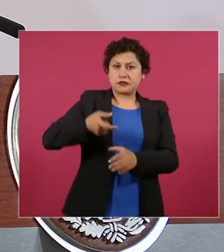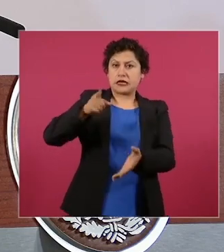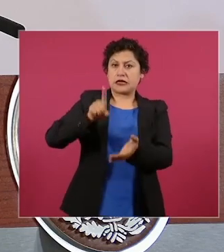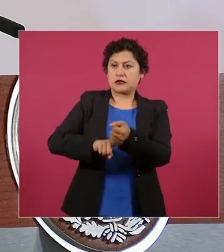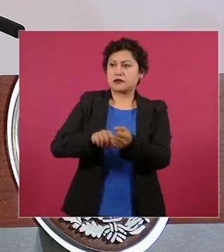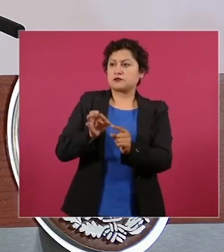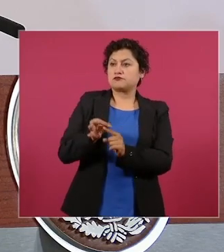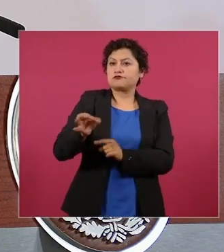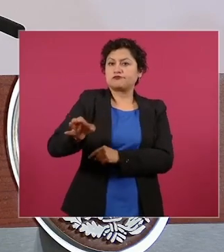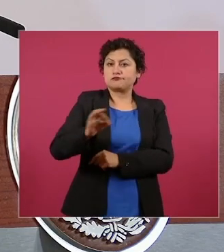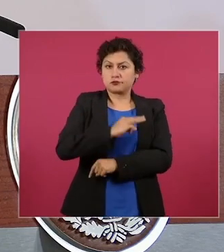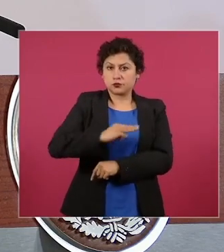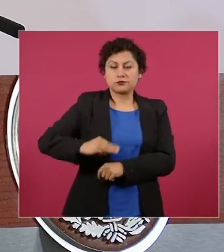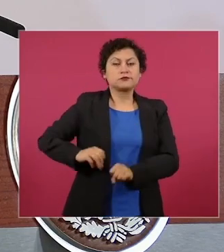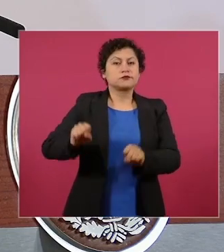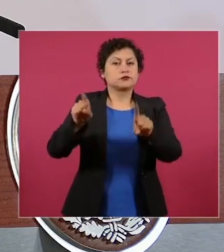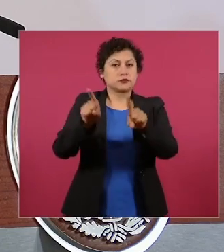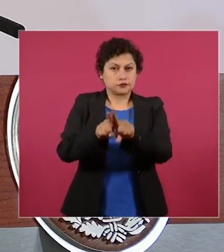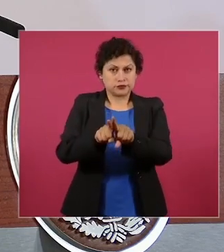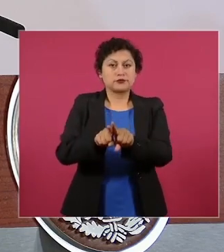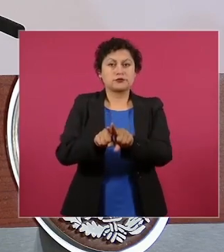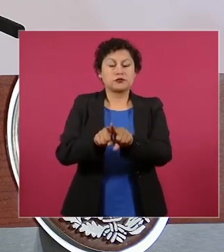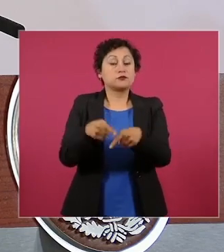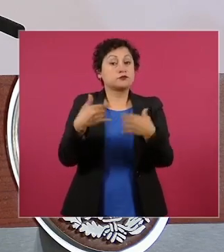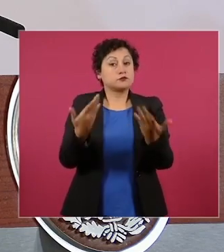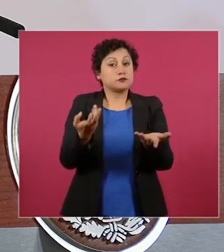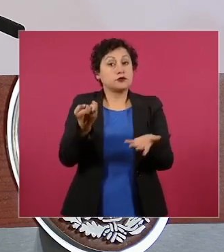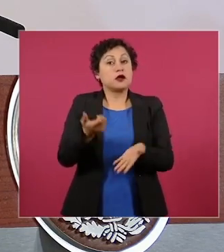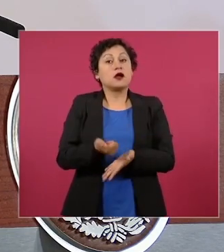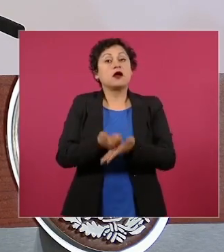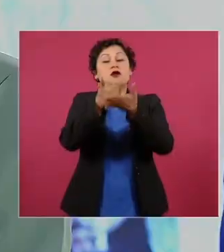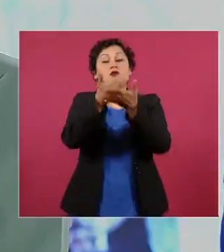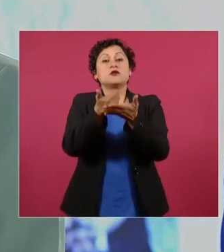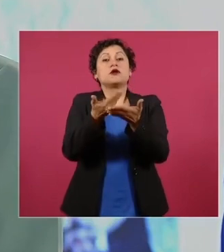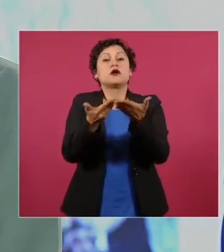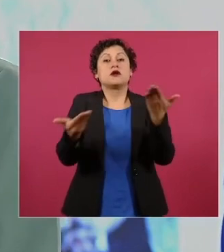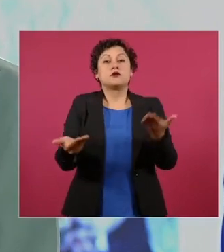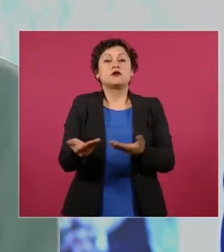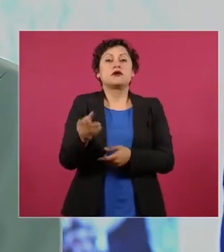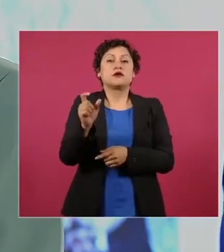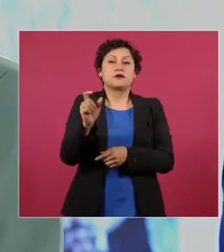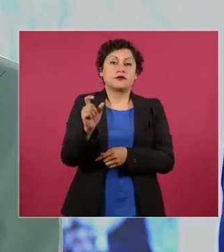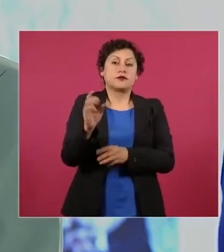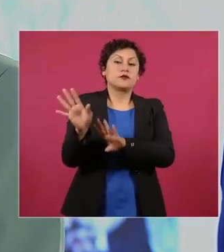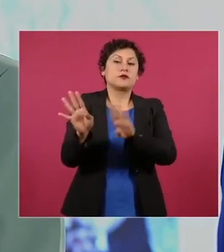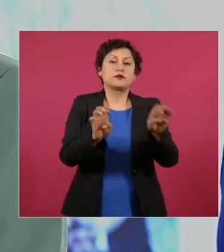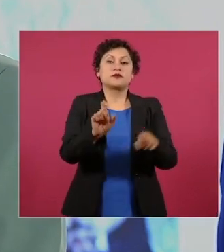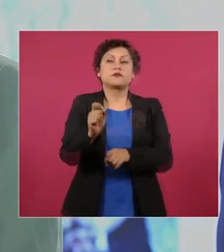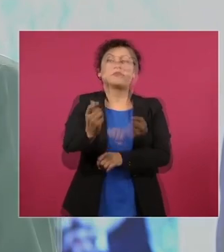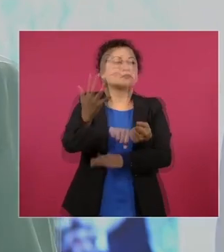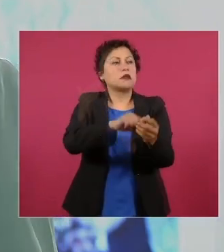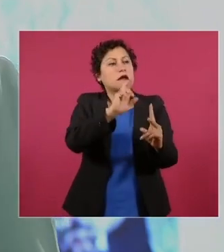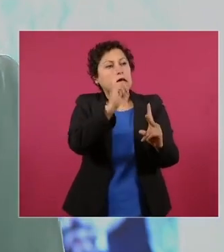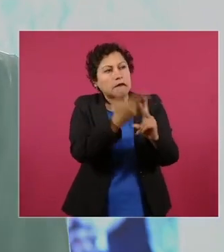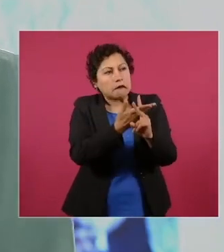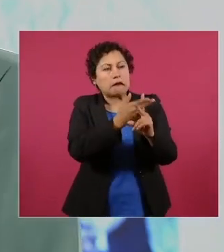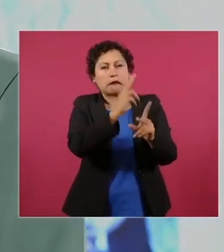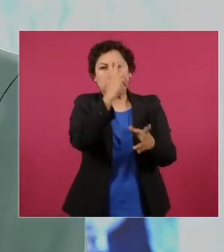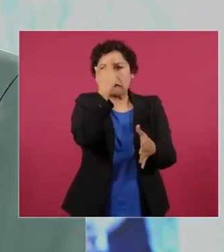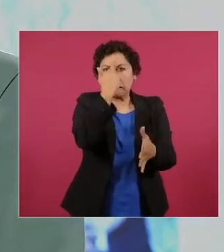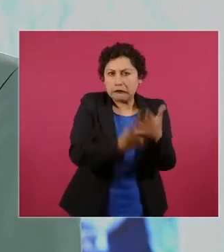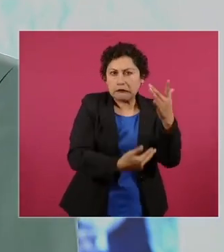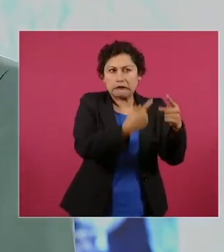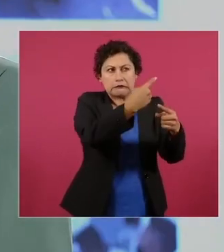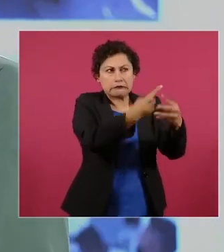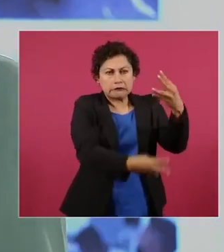la atención de 925 mil 187 mujeres y niñas. Aquí también